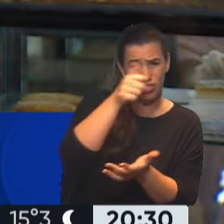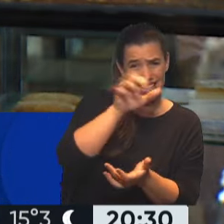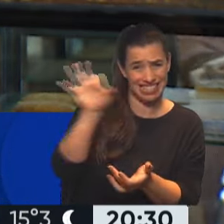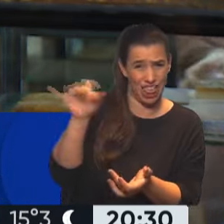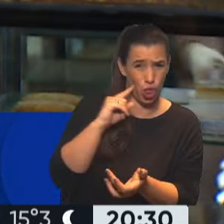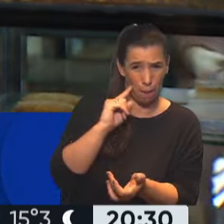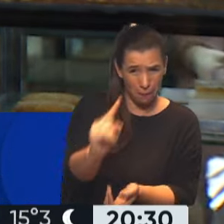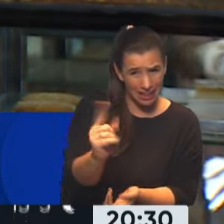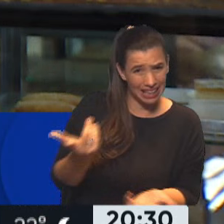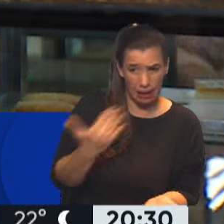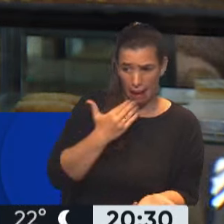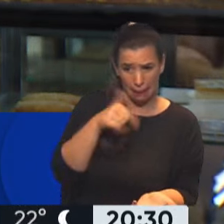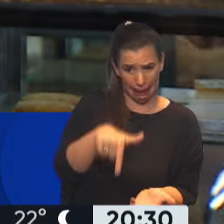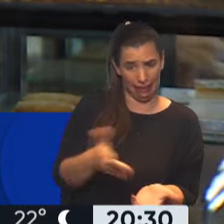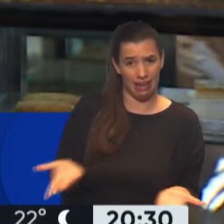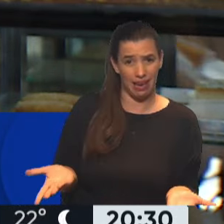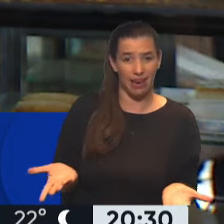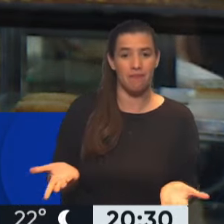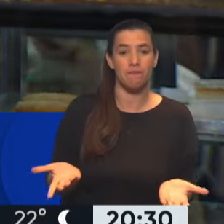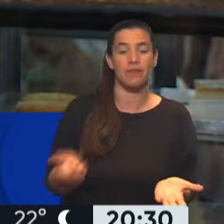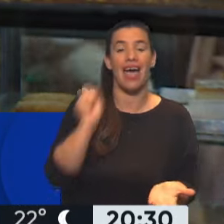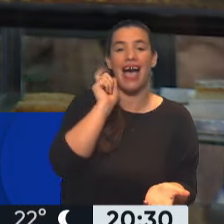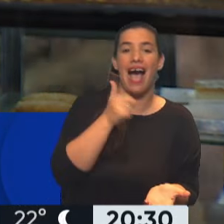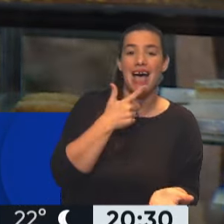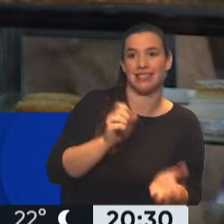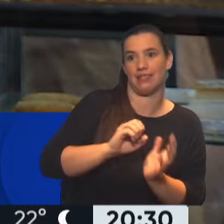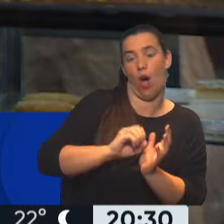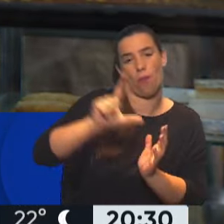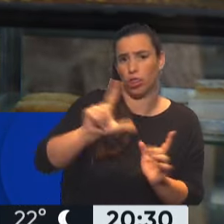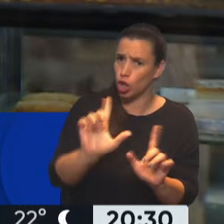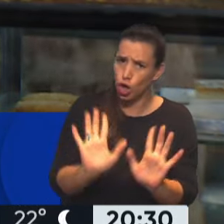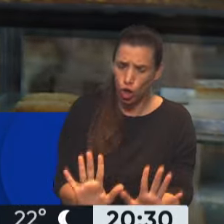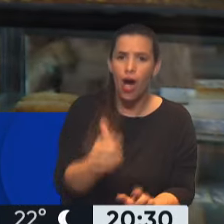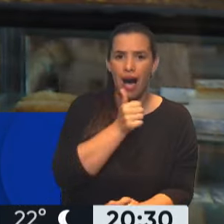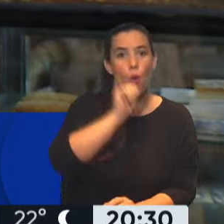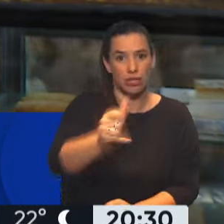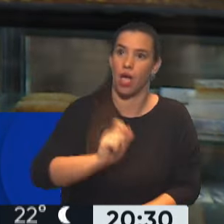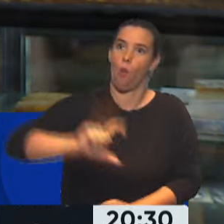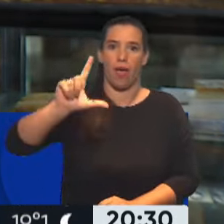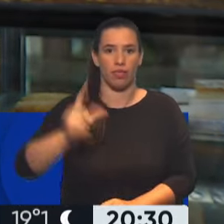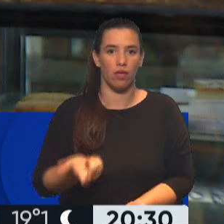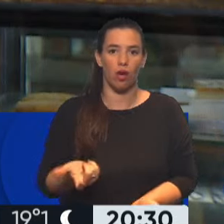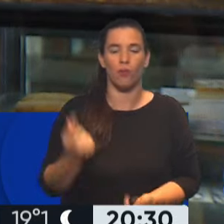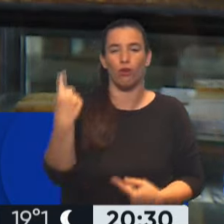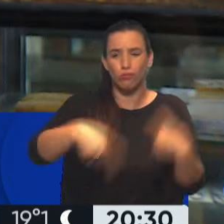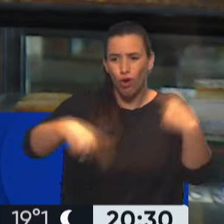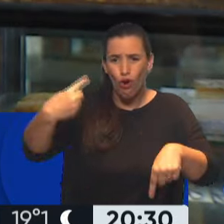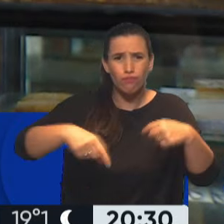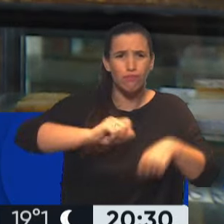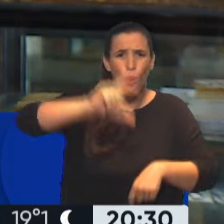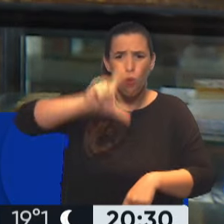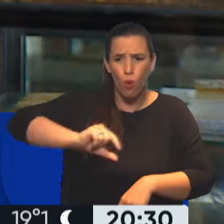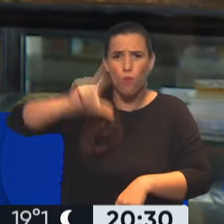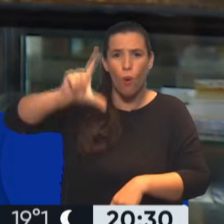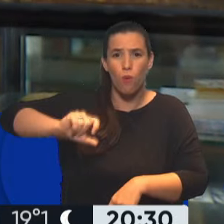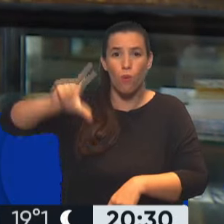abril, el gasto todavía no vino con aumento, el agua sí, aumenta todo y uno tiene que ir absorbiendo, lo que pasa es que llega un momento